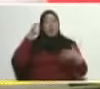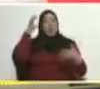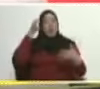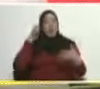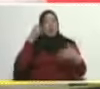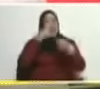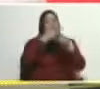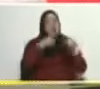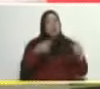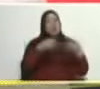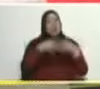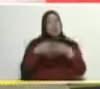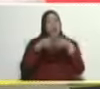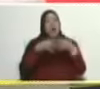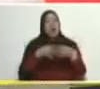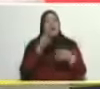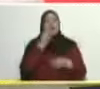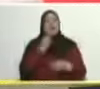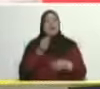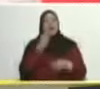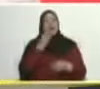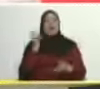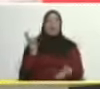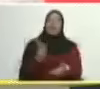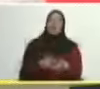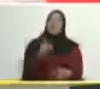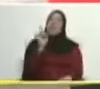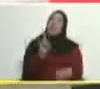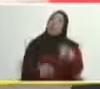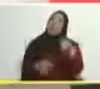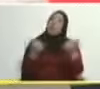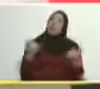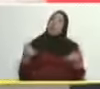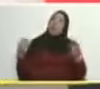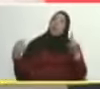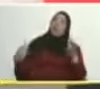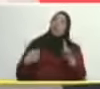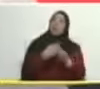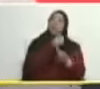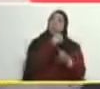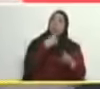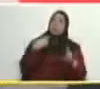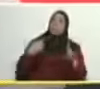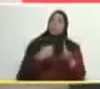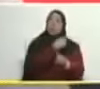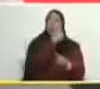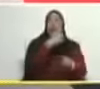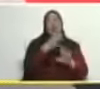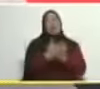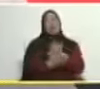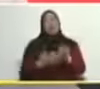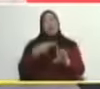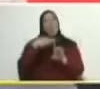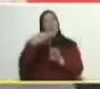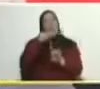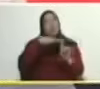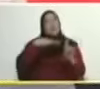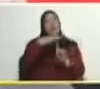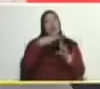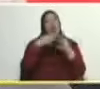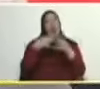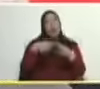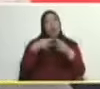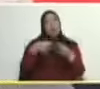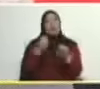dominación sobre nuestras tierras. Financia y promueve la violencia, la desestabilización y los discursos de